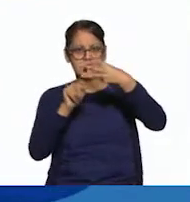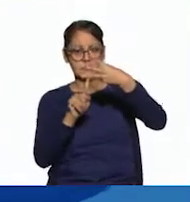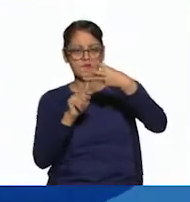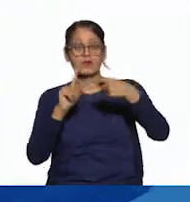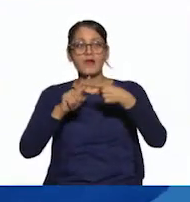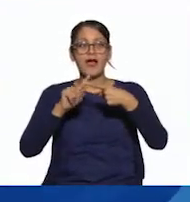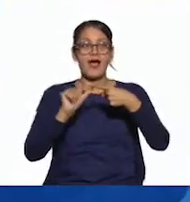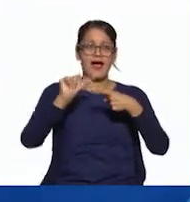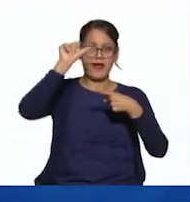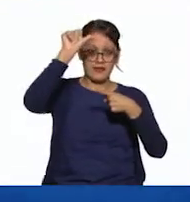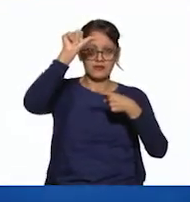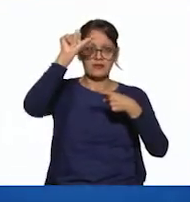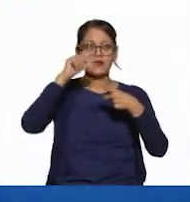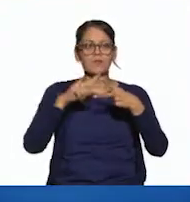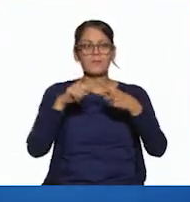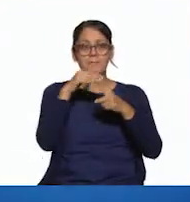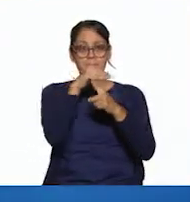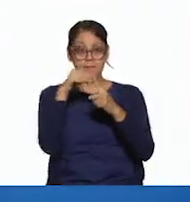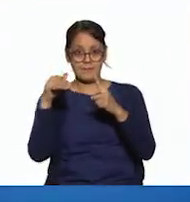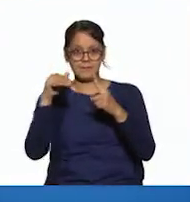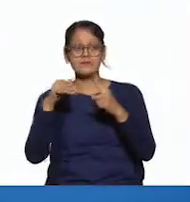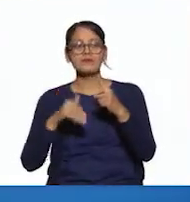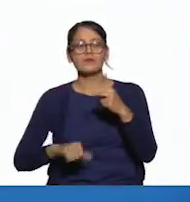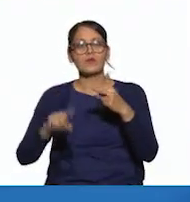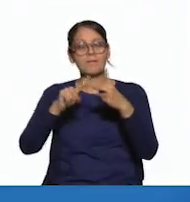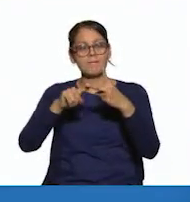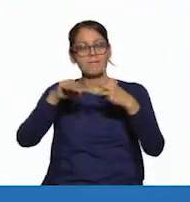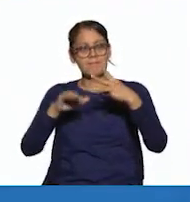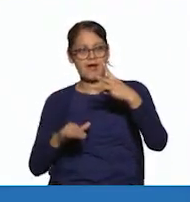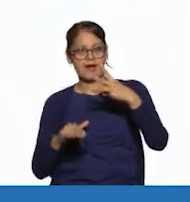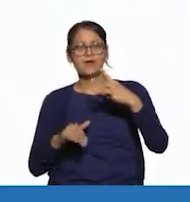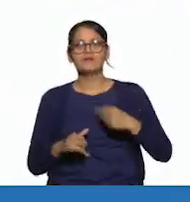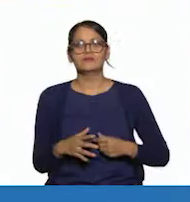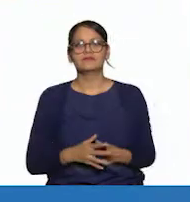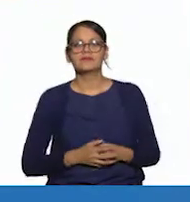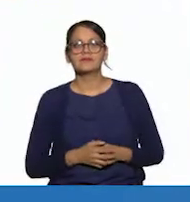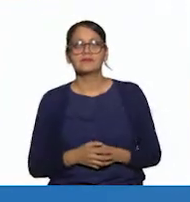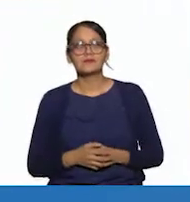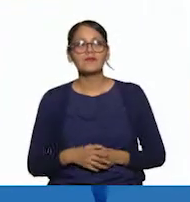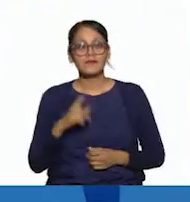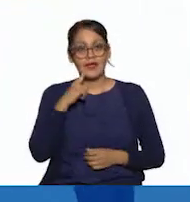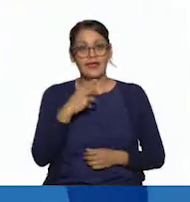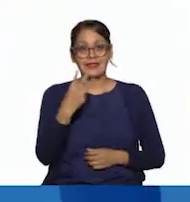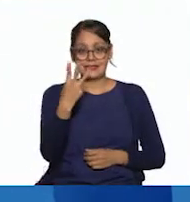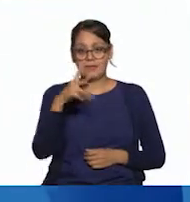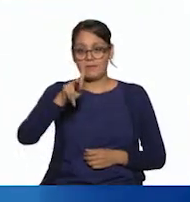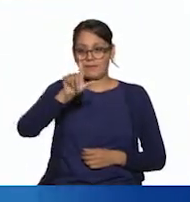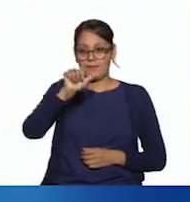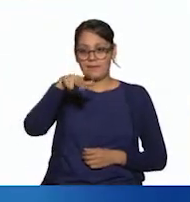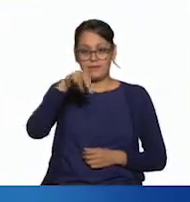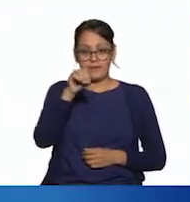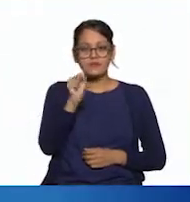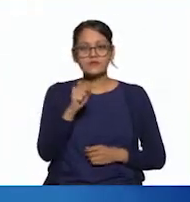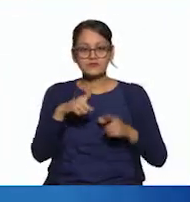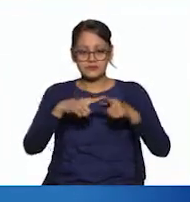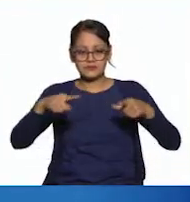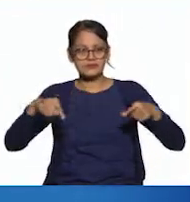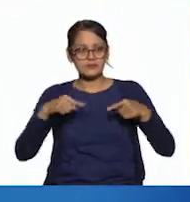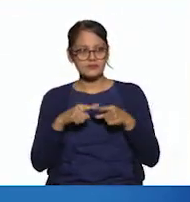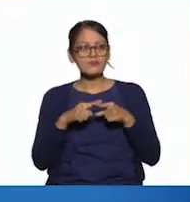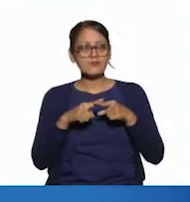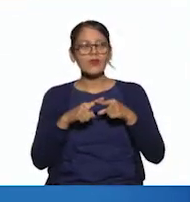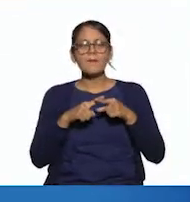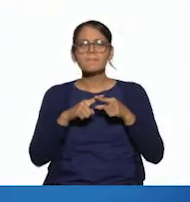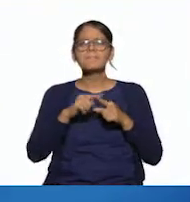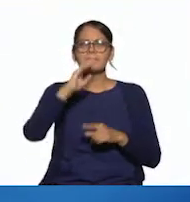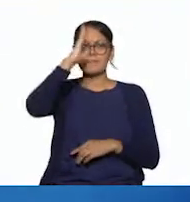alto, medio y bajo. Y 3 planos. El plano vertical